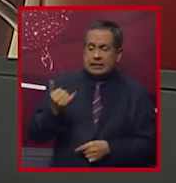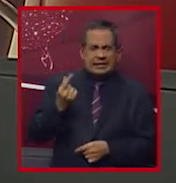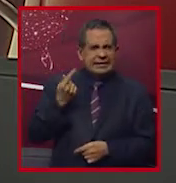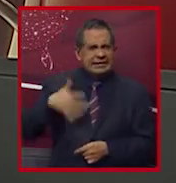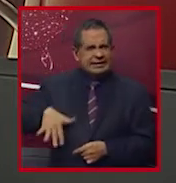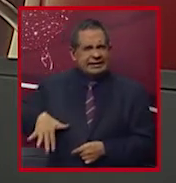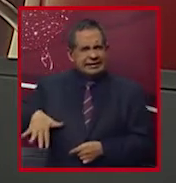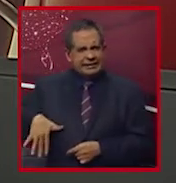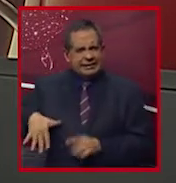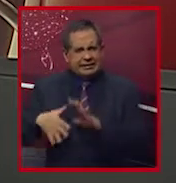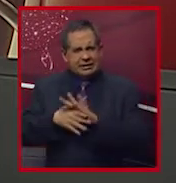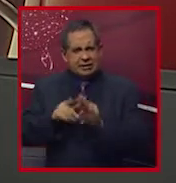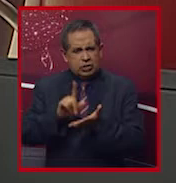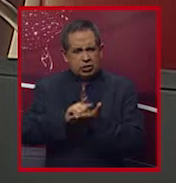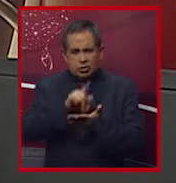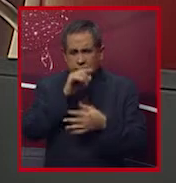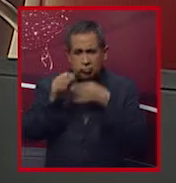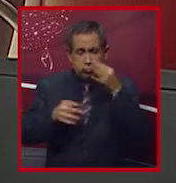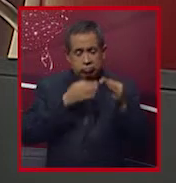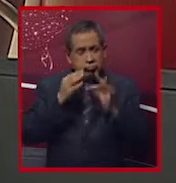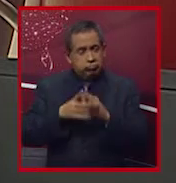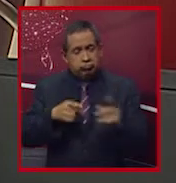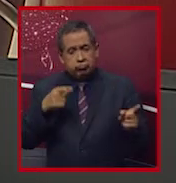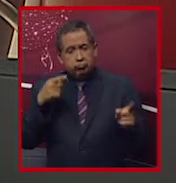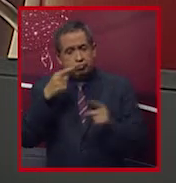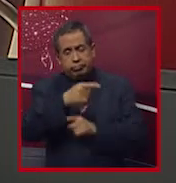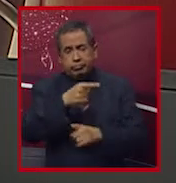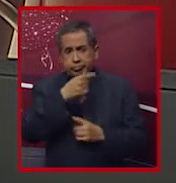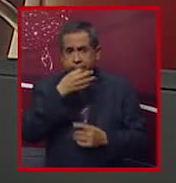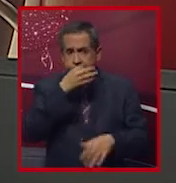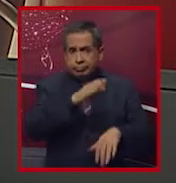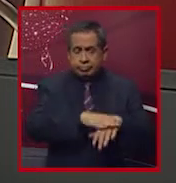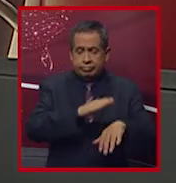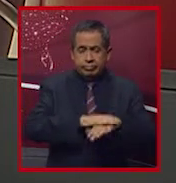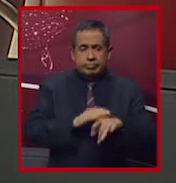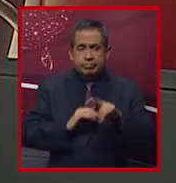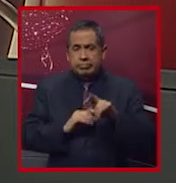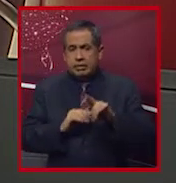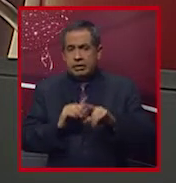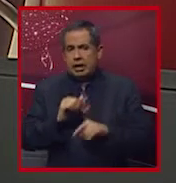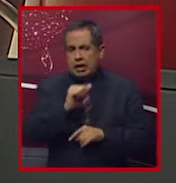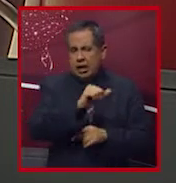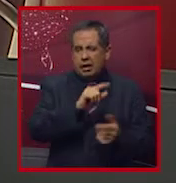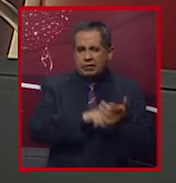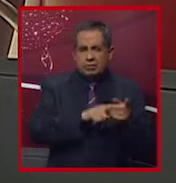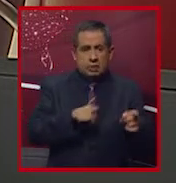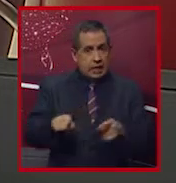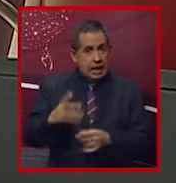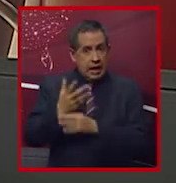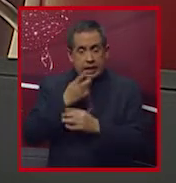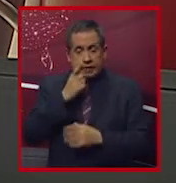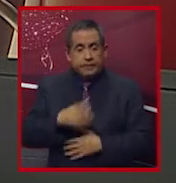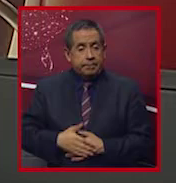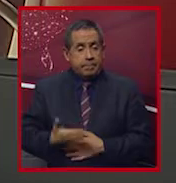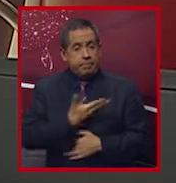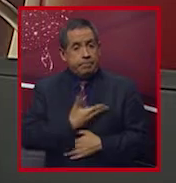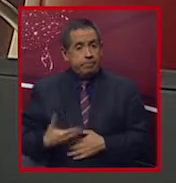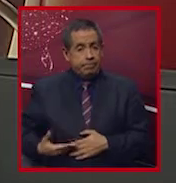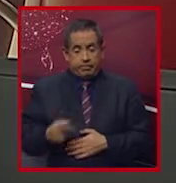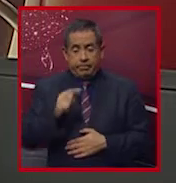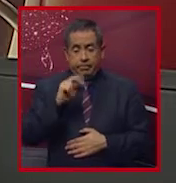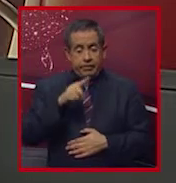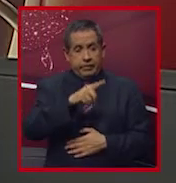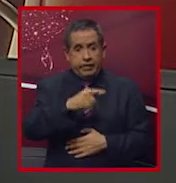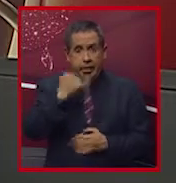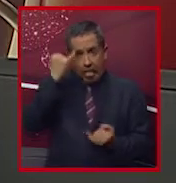su cuenta de Twitter dio a conocer un mensaje que tiene en su página, en su blog personal, en donde dice que el presidente Donald Trump, en